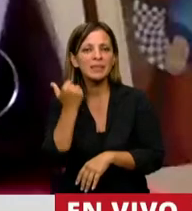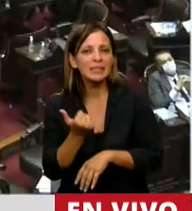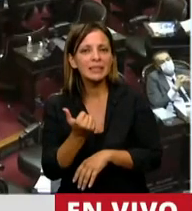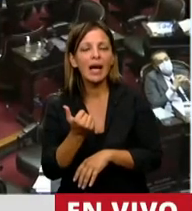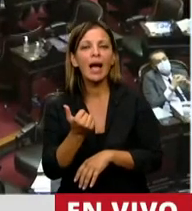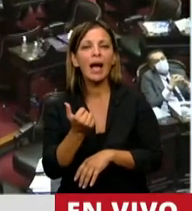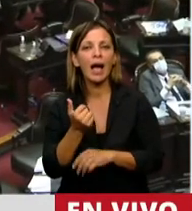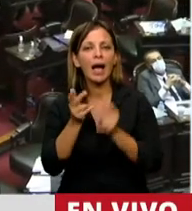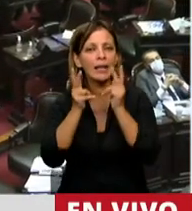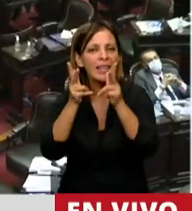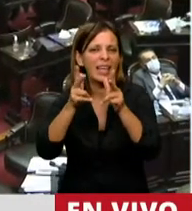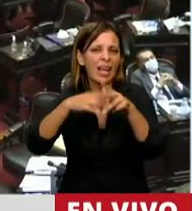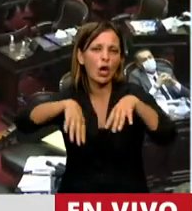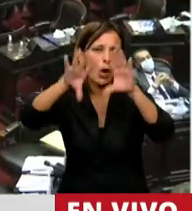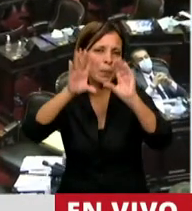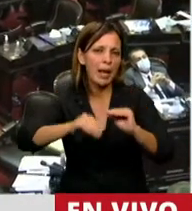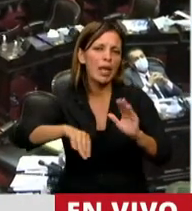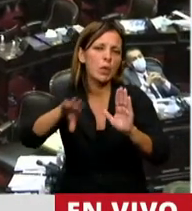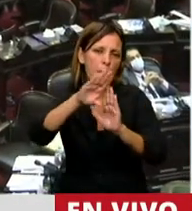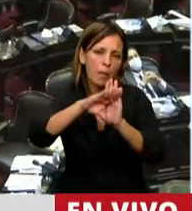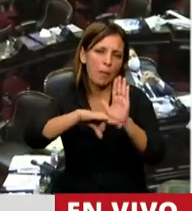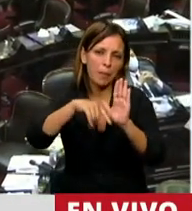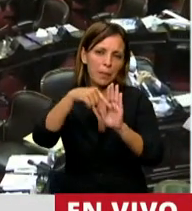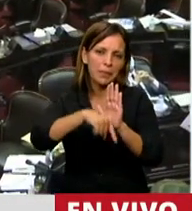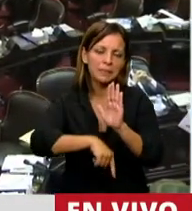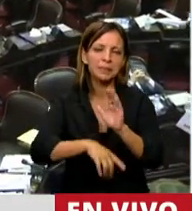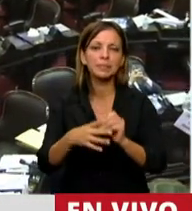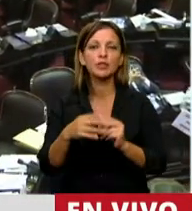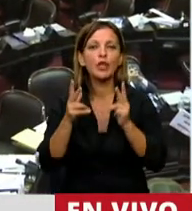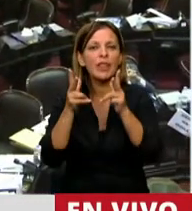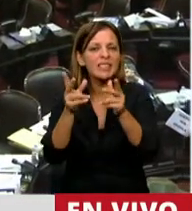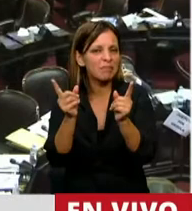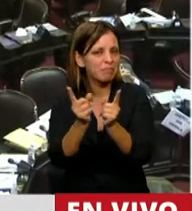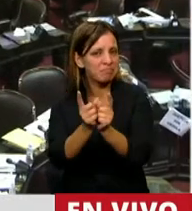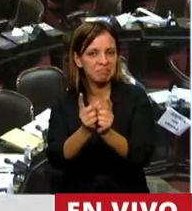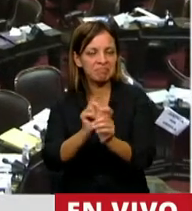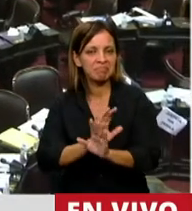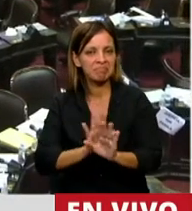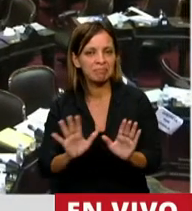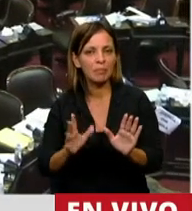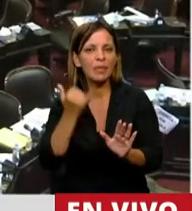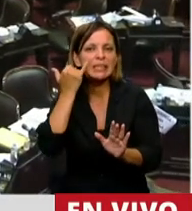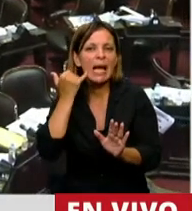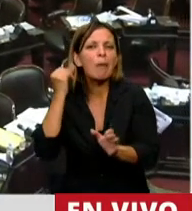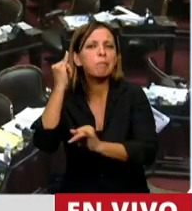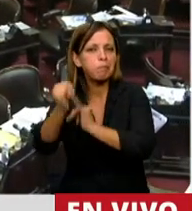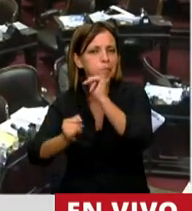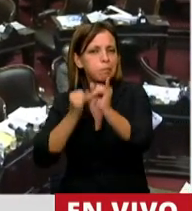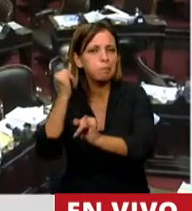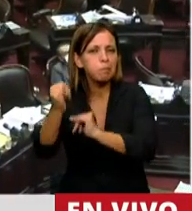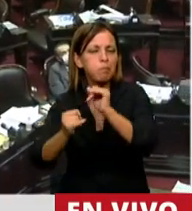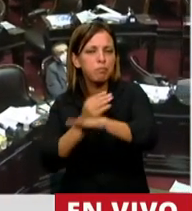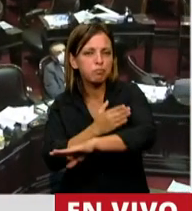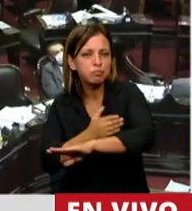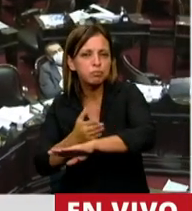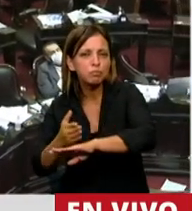los alcances de esta iniciativa. Bueno, decía que voy a ser breve porque se ha explicado ampliamente los alcances